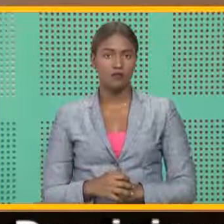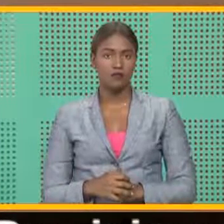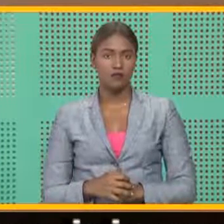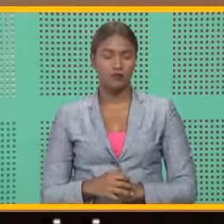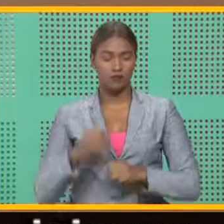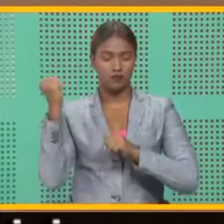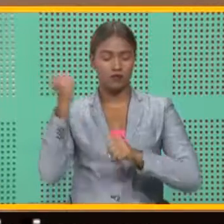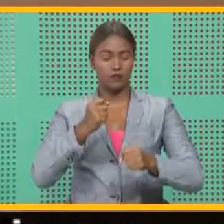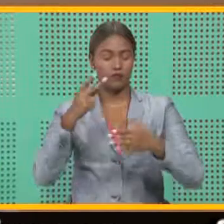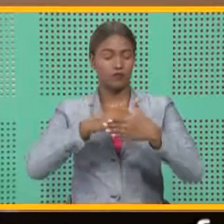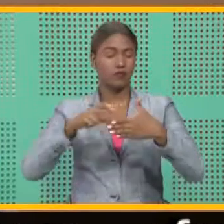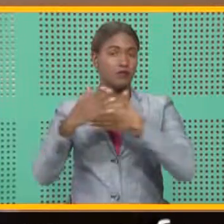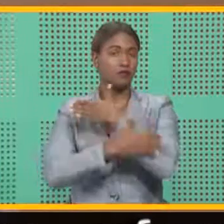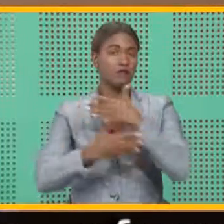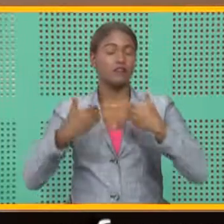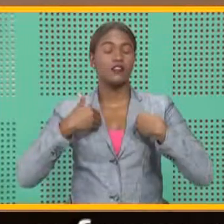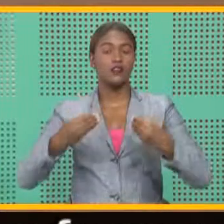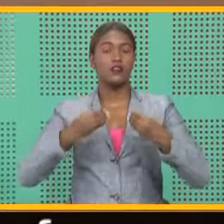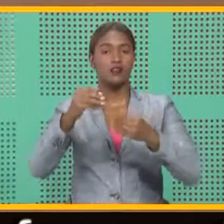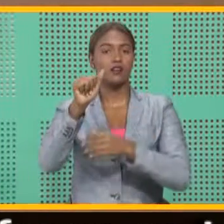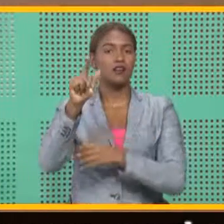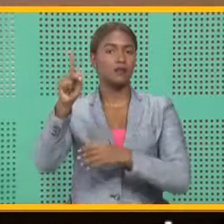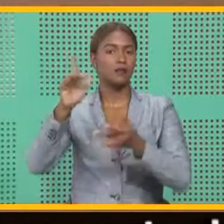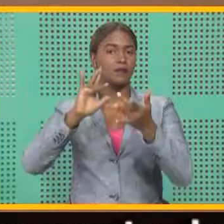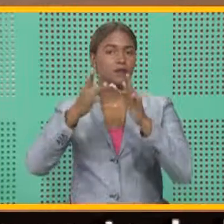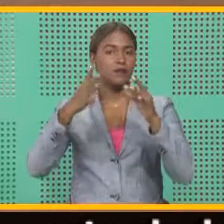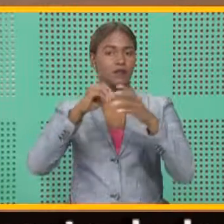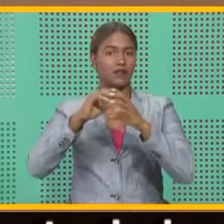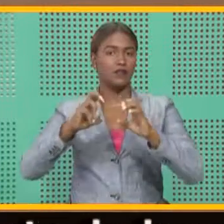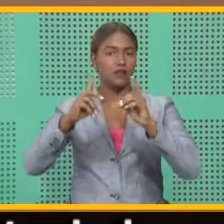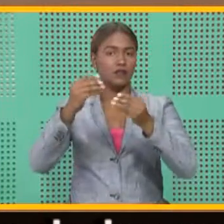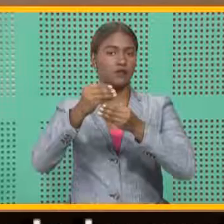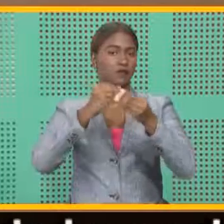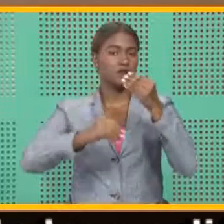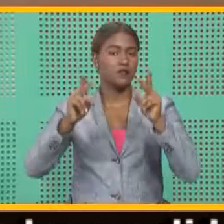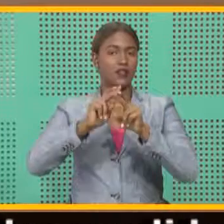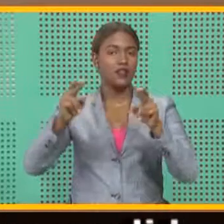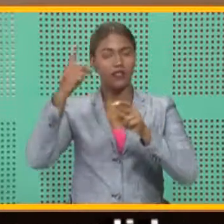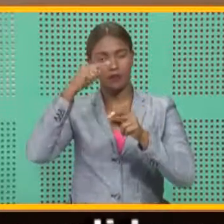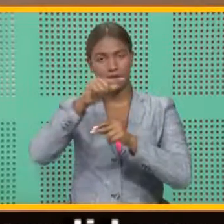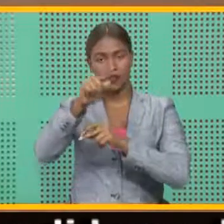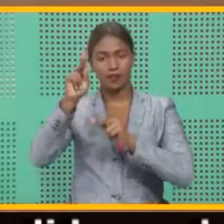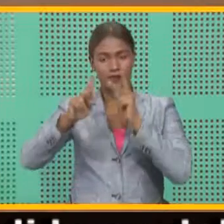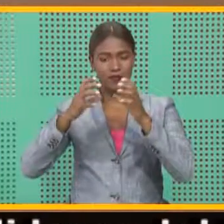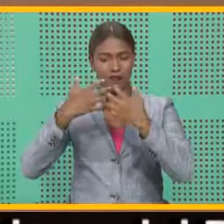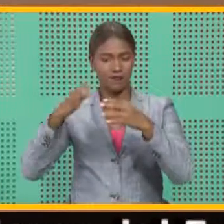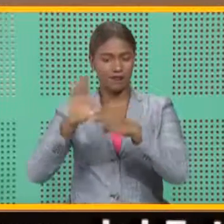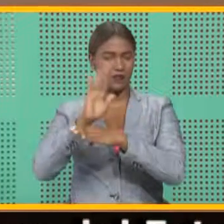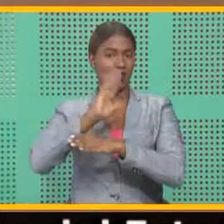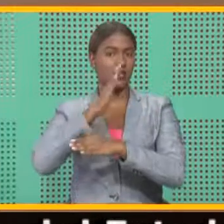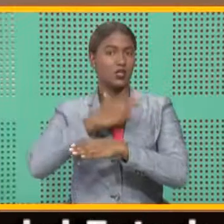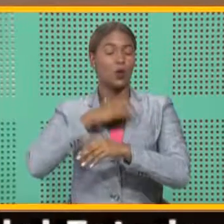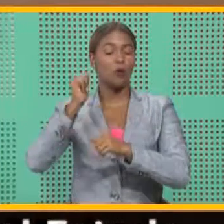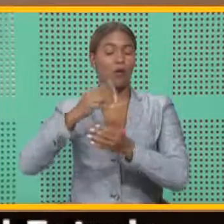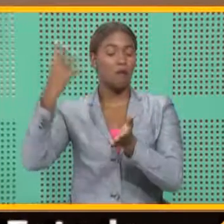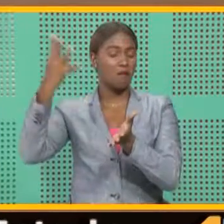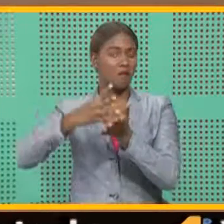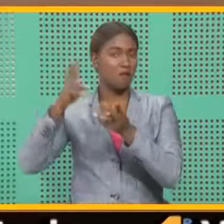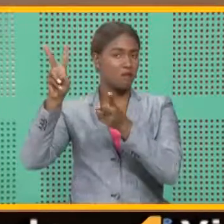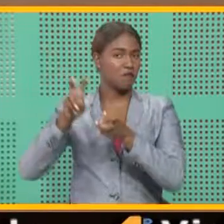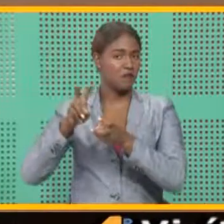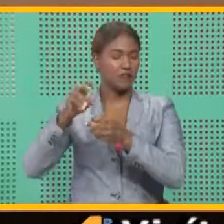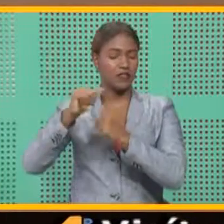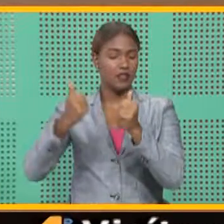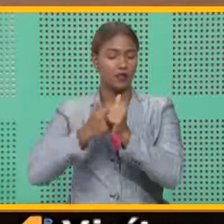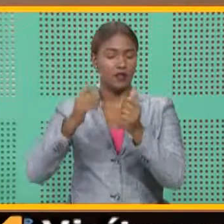La Fundación Reservas del País tiene una aplicación digital de educación financiera disponible para los empresarios que puede ser descargada a través